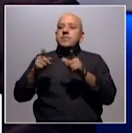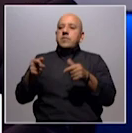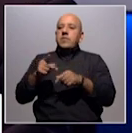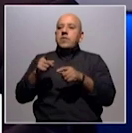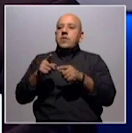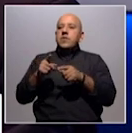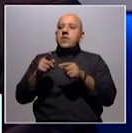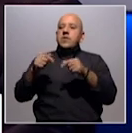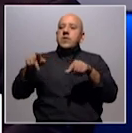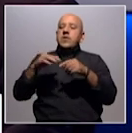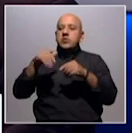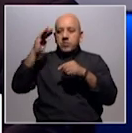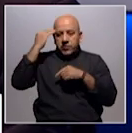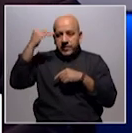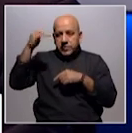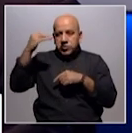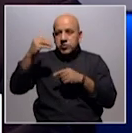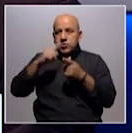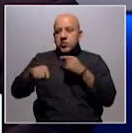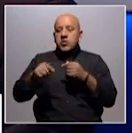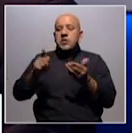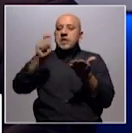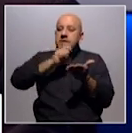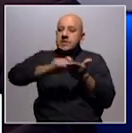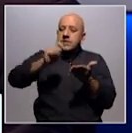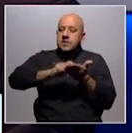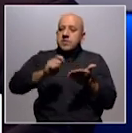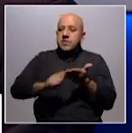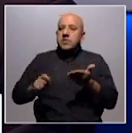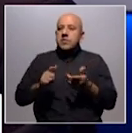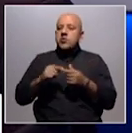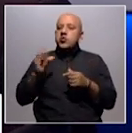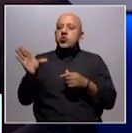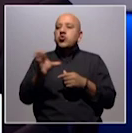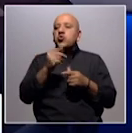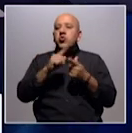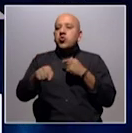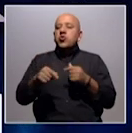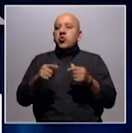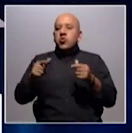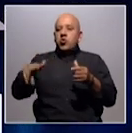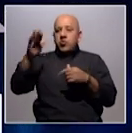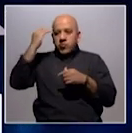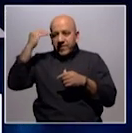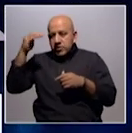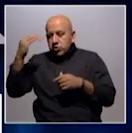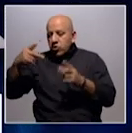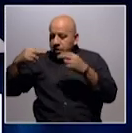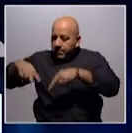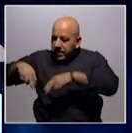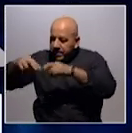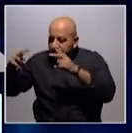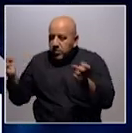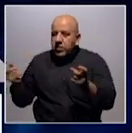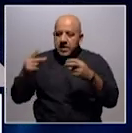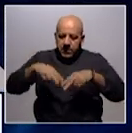virtuoso entre el docente y el escritor todo docente tiene mucho de investigador y todo investigador